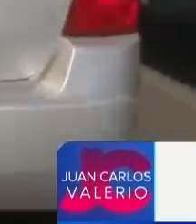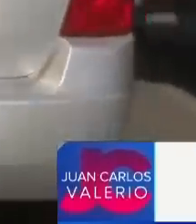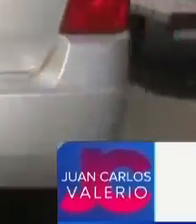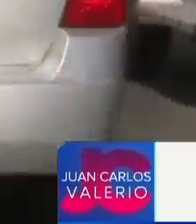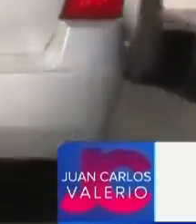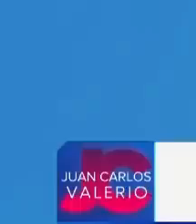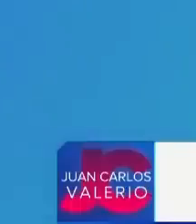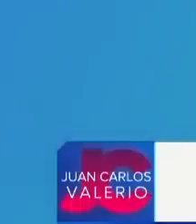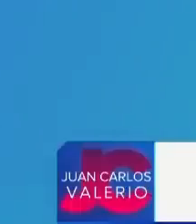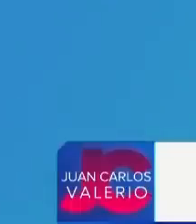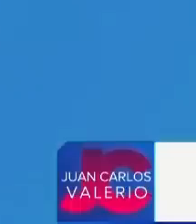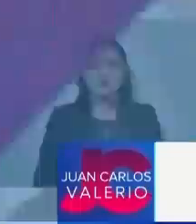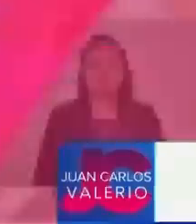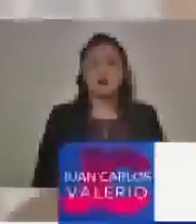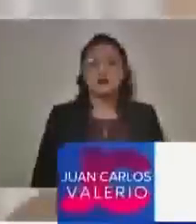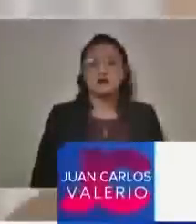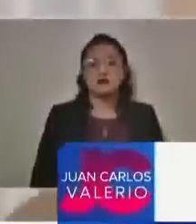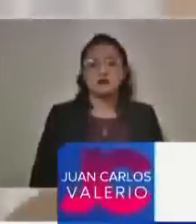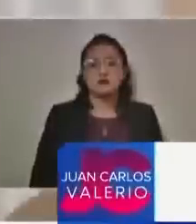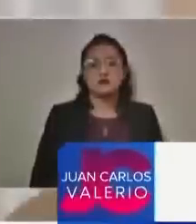placa.